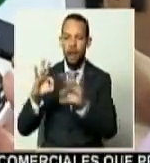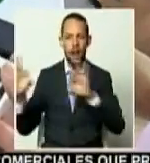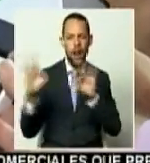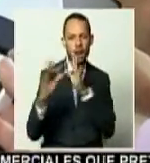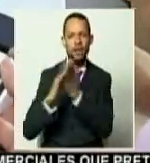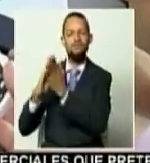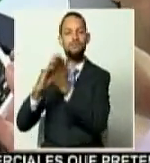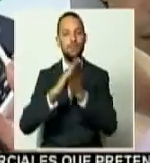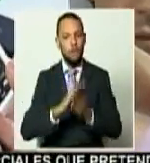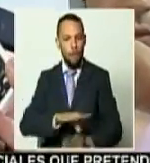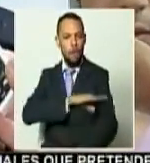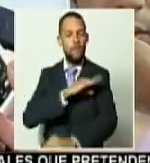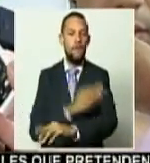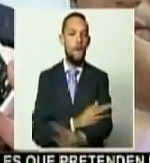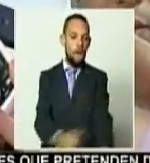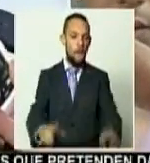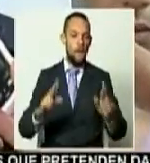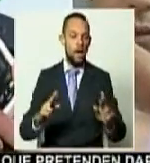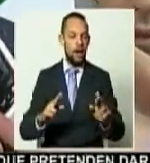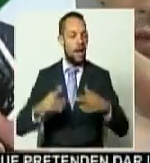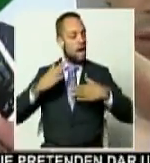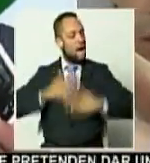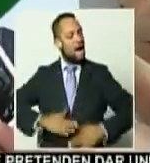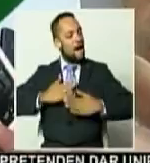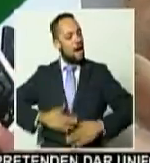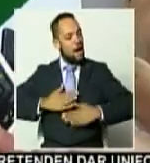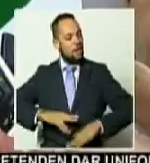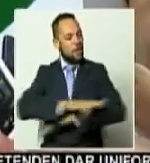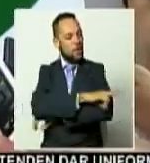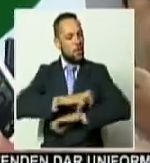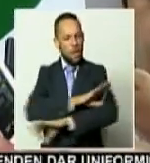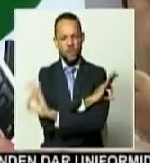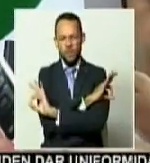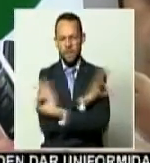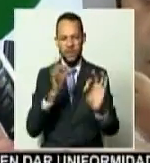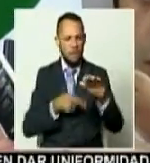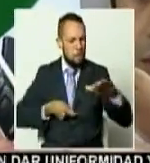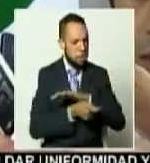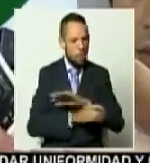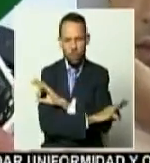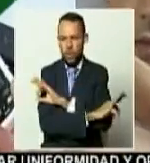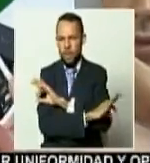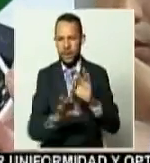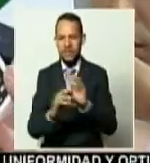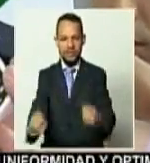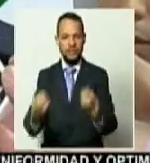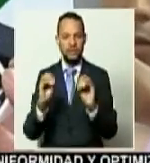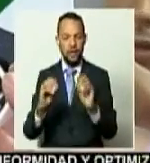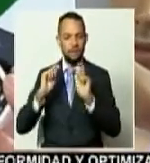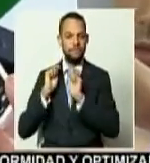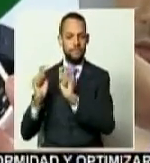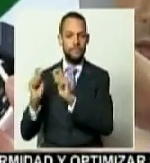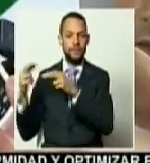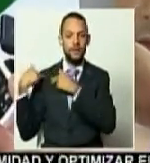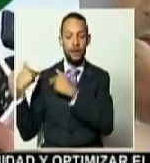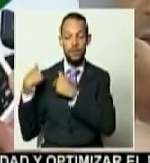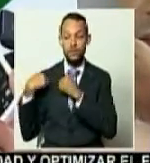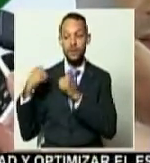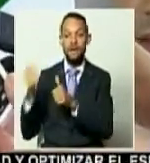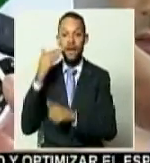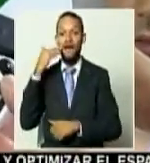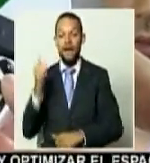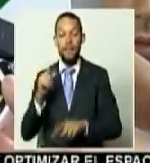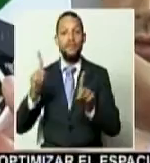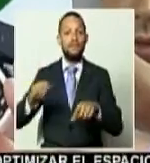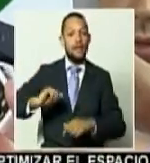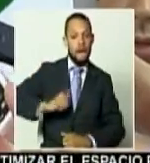compromiso, que nos devuelva la seguridad como nosotros esperamos en las calles de la ciudad. La quiero de esa manera, de esa autoridad. Y quiero además aprovechar